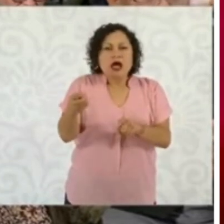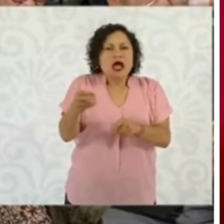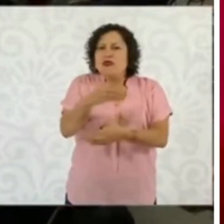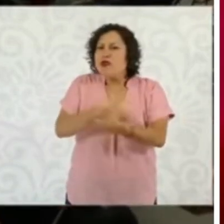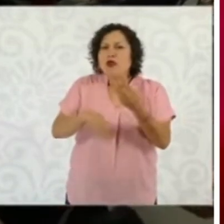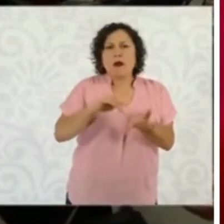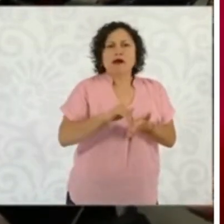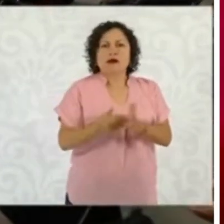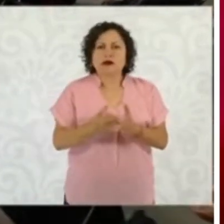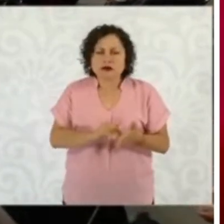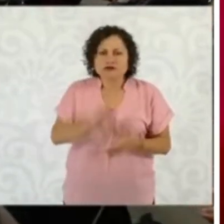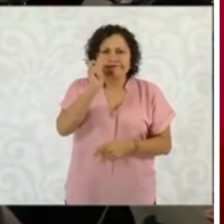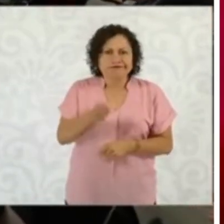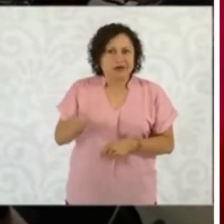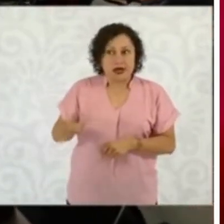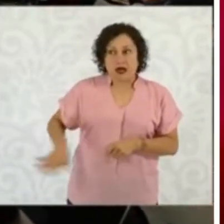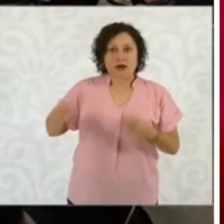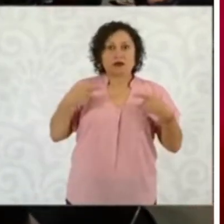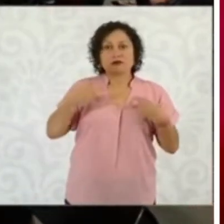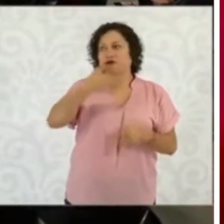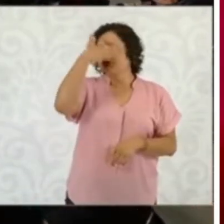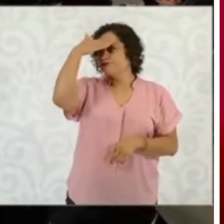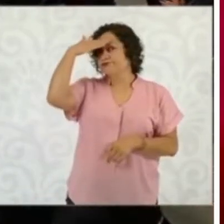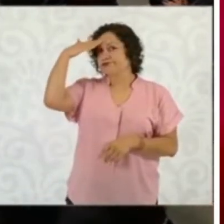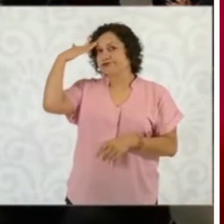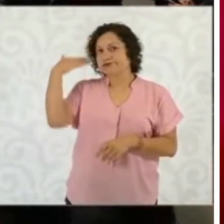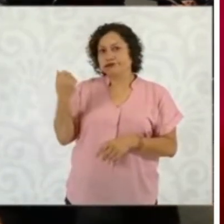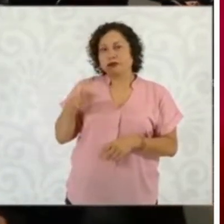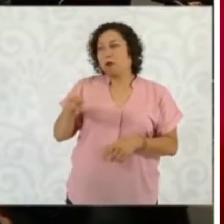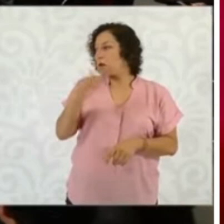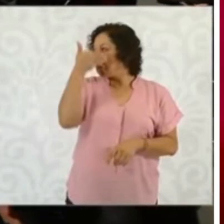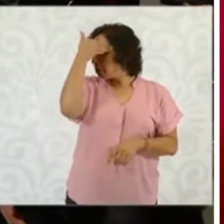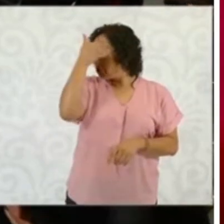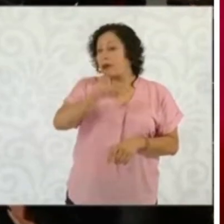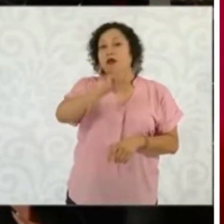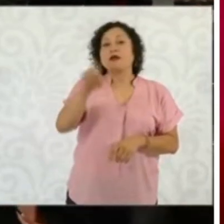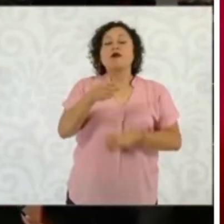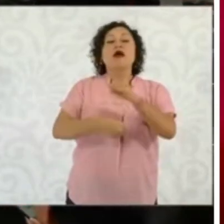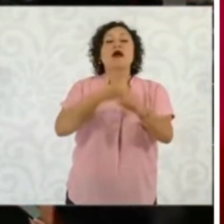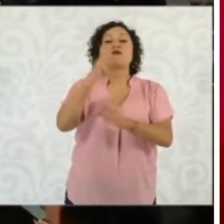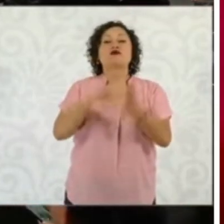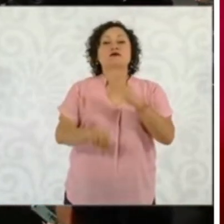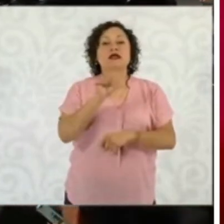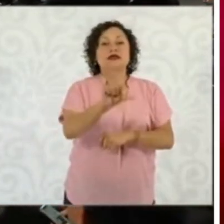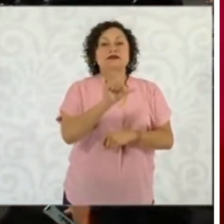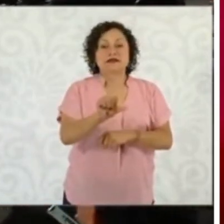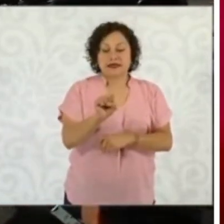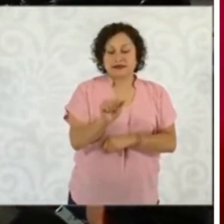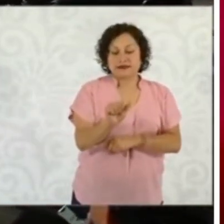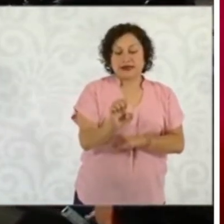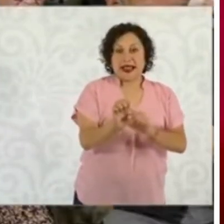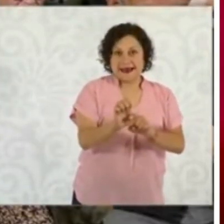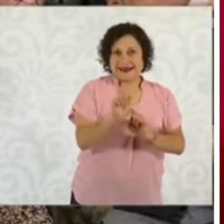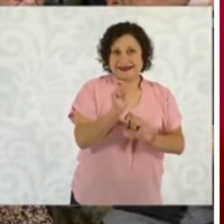que los propios habitantes de estas colonias se dieran cuenta, sino hasta 2016, cuando el SAE, el Servicio